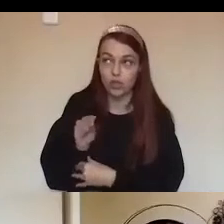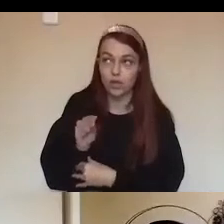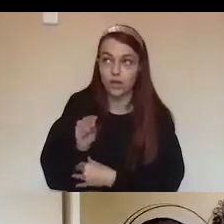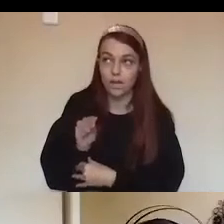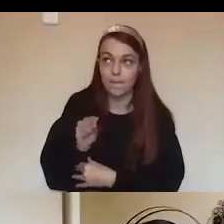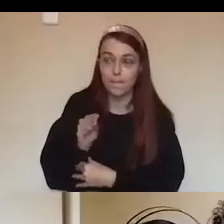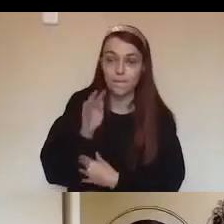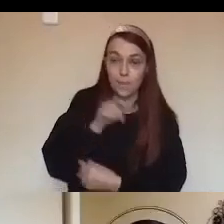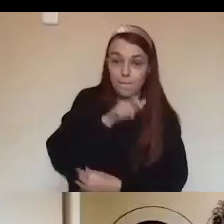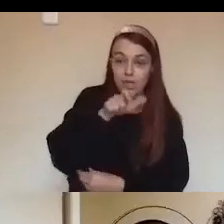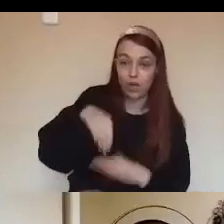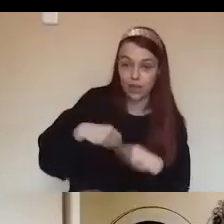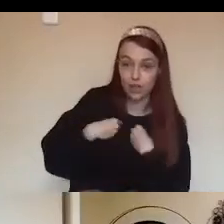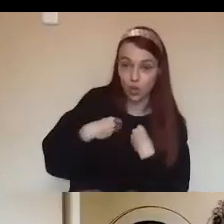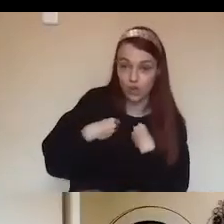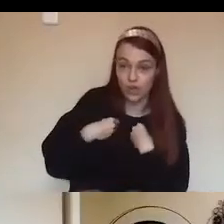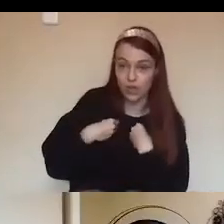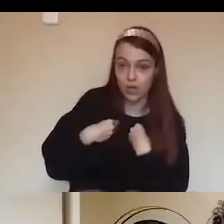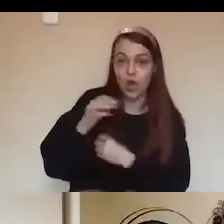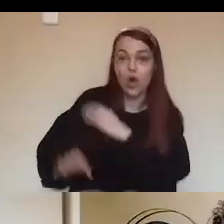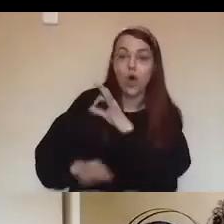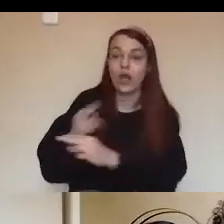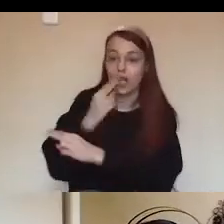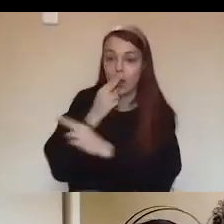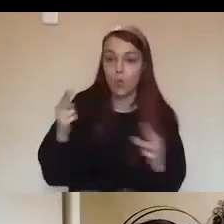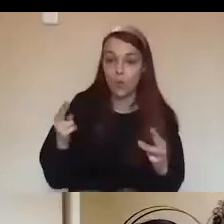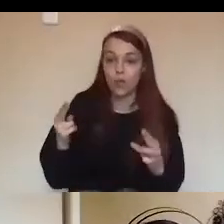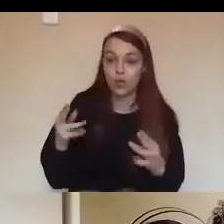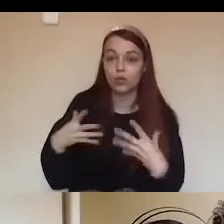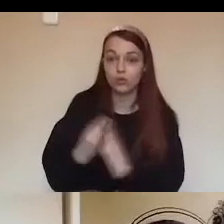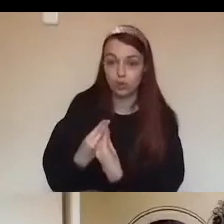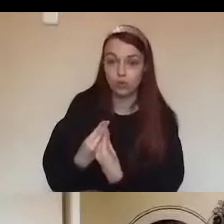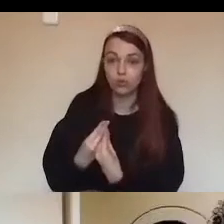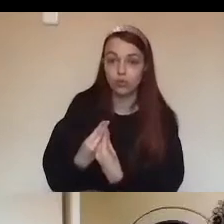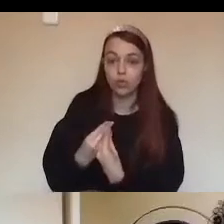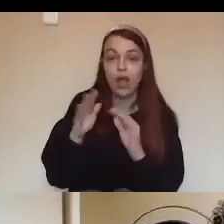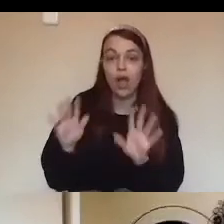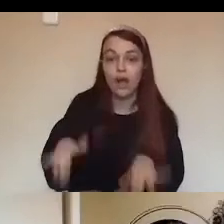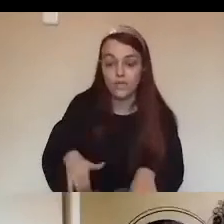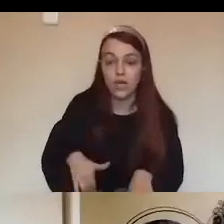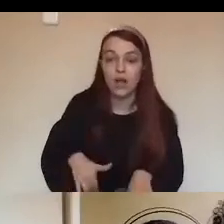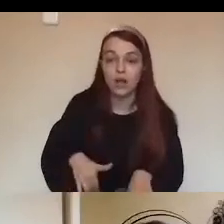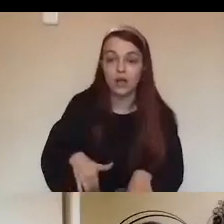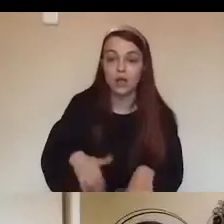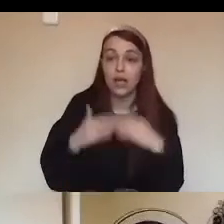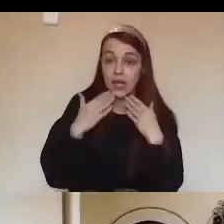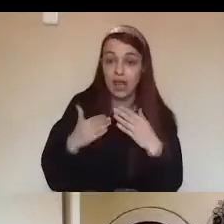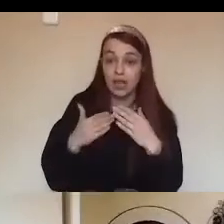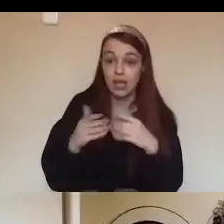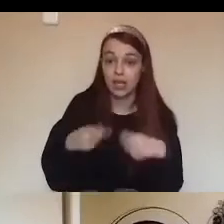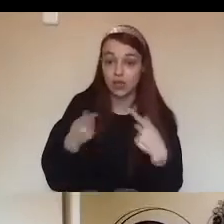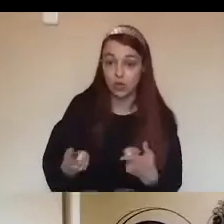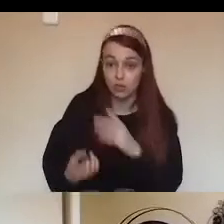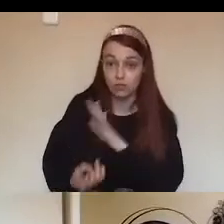comunidad local con organismos públicos como CONAF, se logra con la creación de la reserva y también